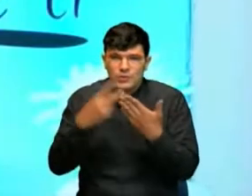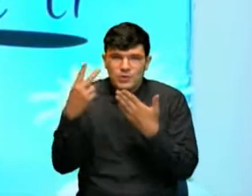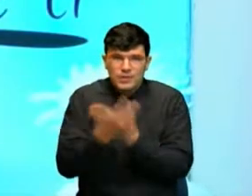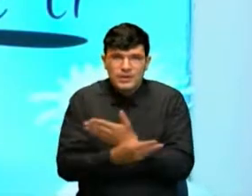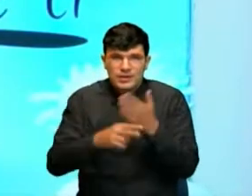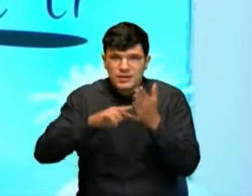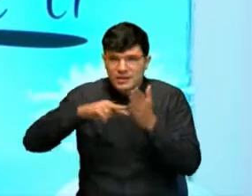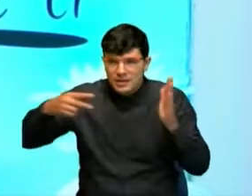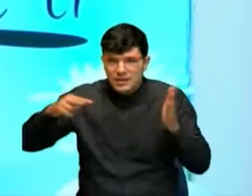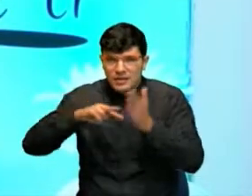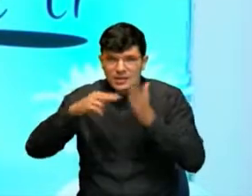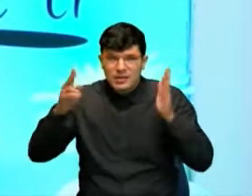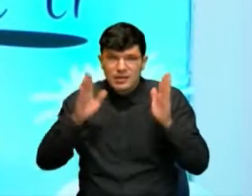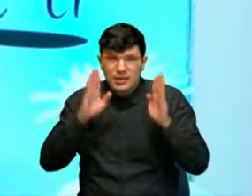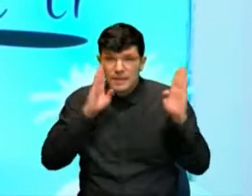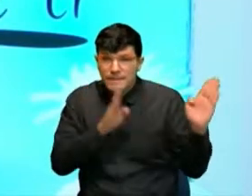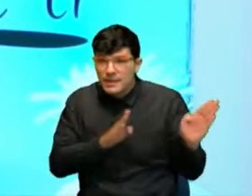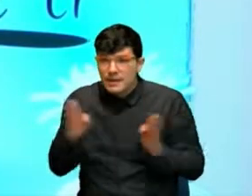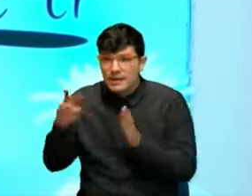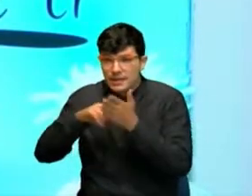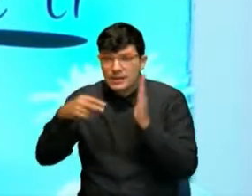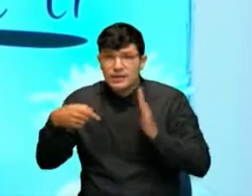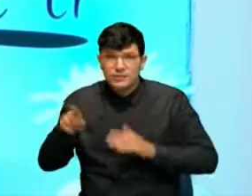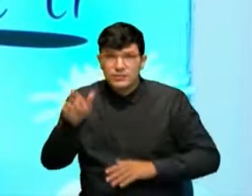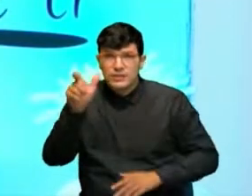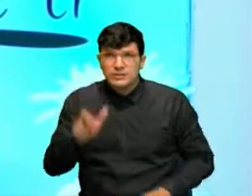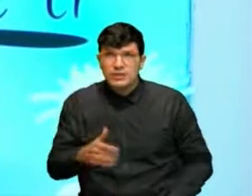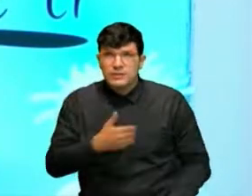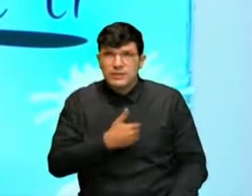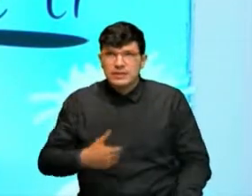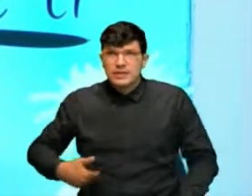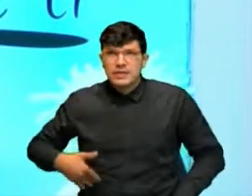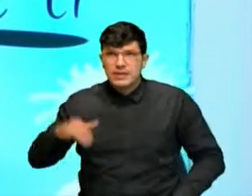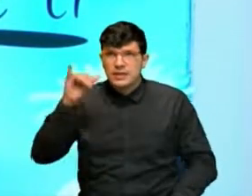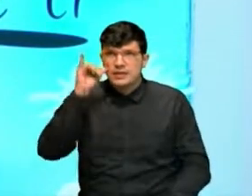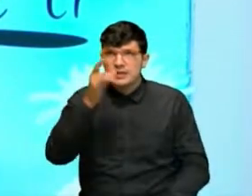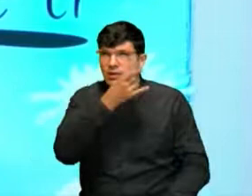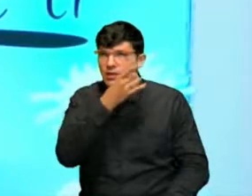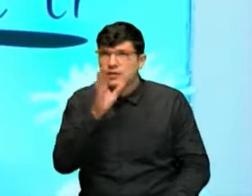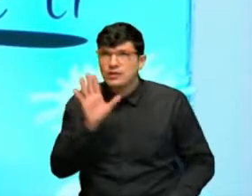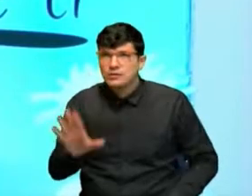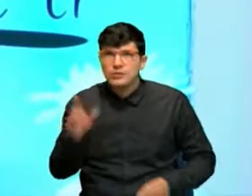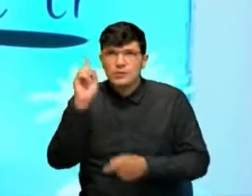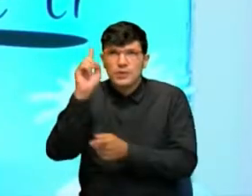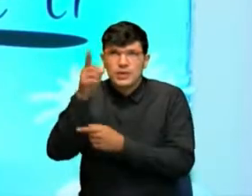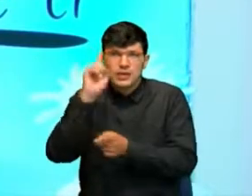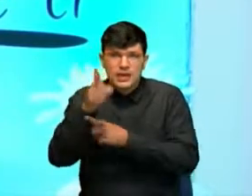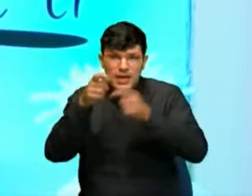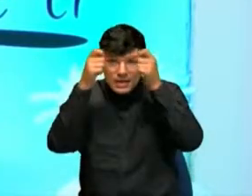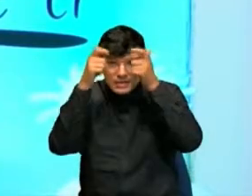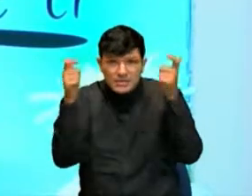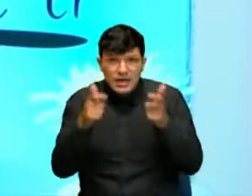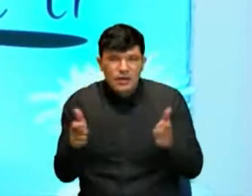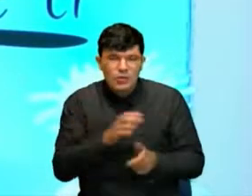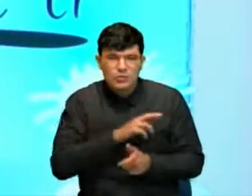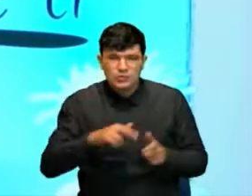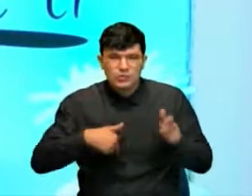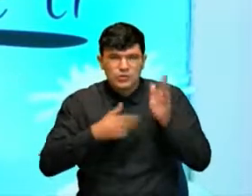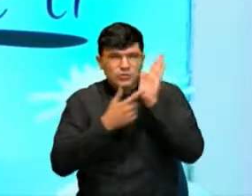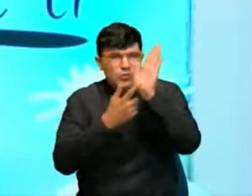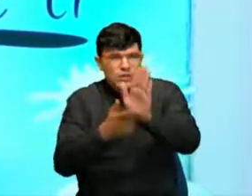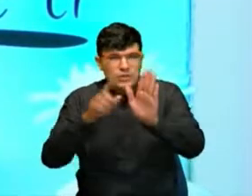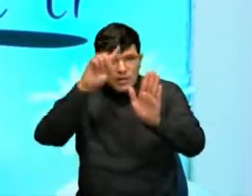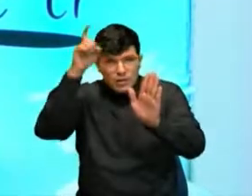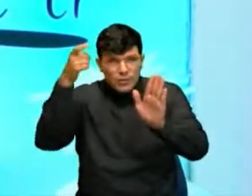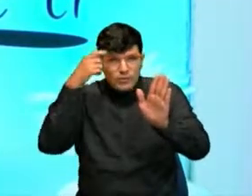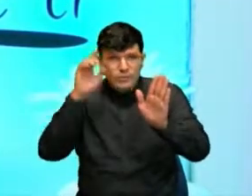los santandereanos, que es el Plan TIC del presidente Duque, de la ministra Constaín, es una política de Estado en la que vamos a mostrar a los santandereanos cómo